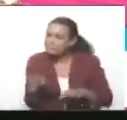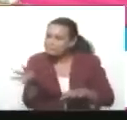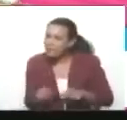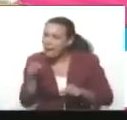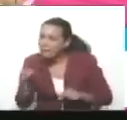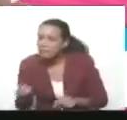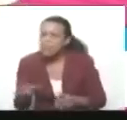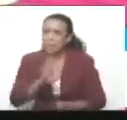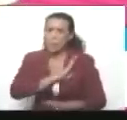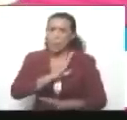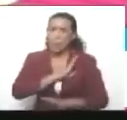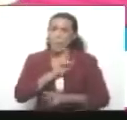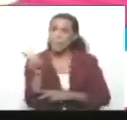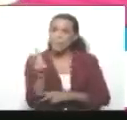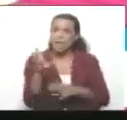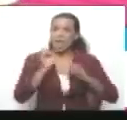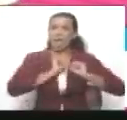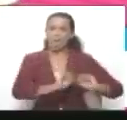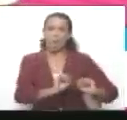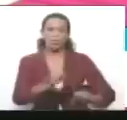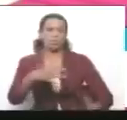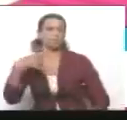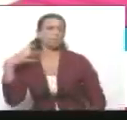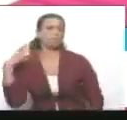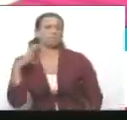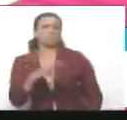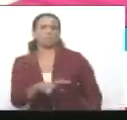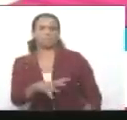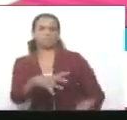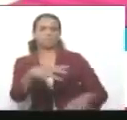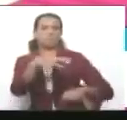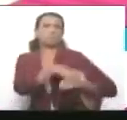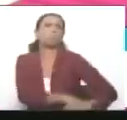somos un país anticolonialistas antiimperialistas